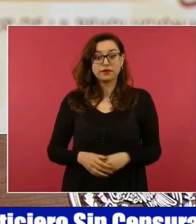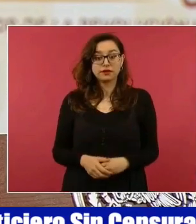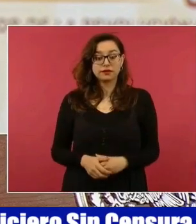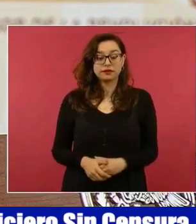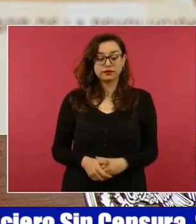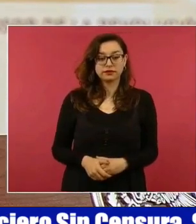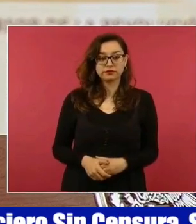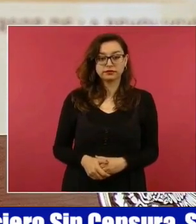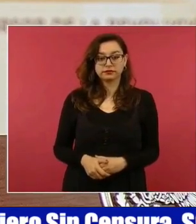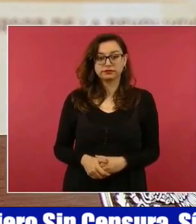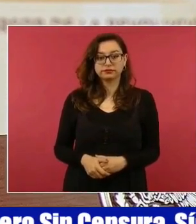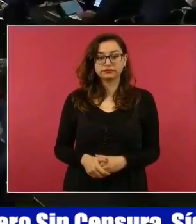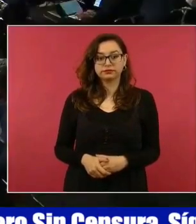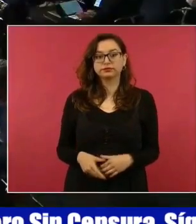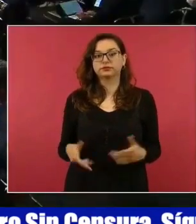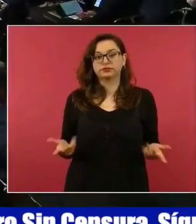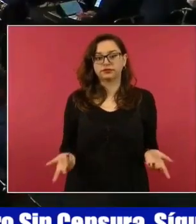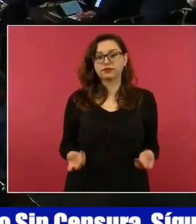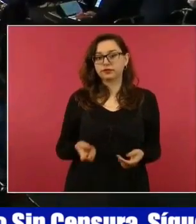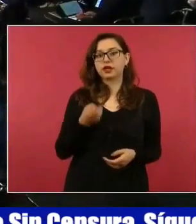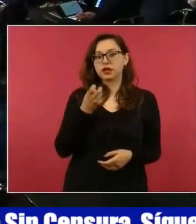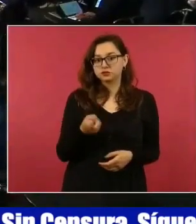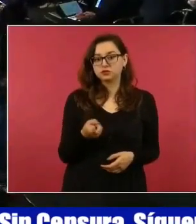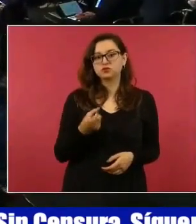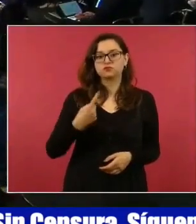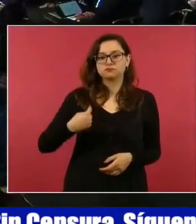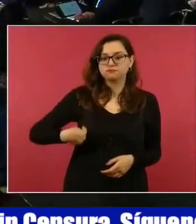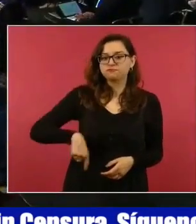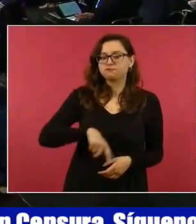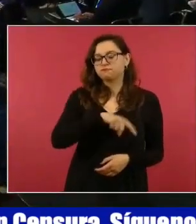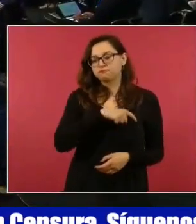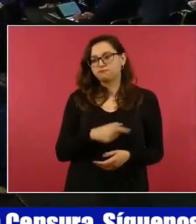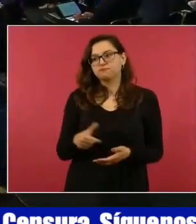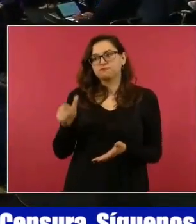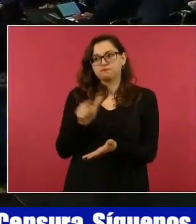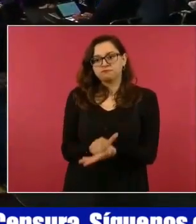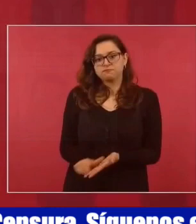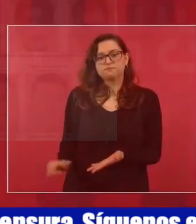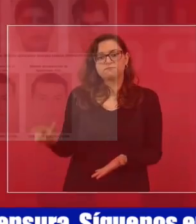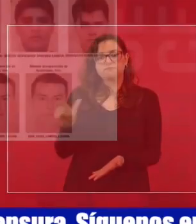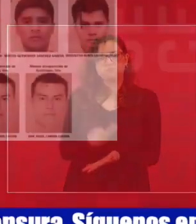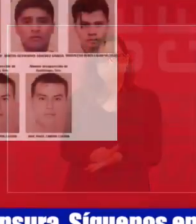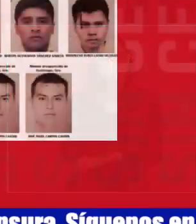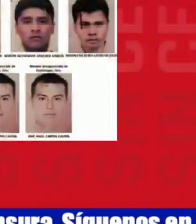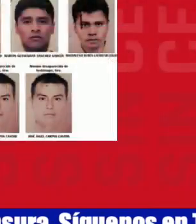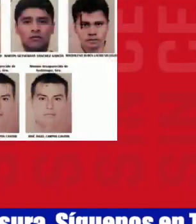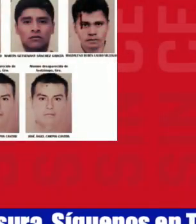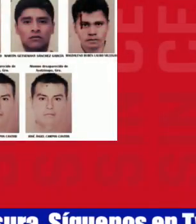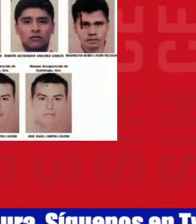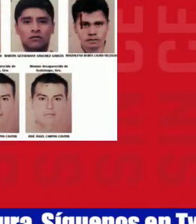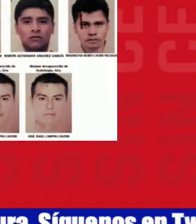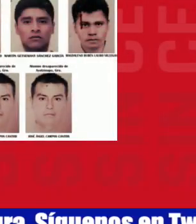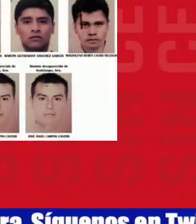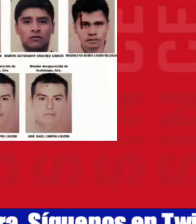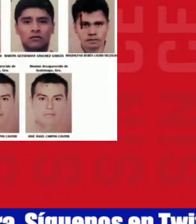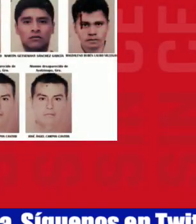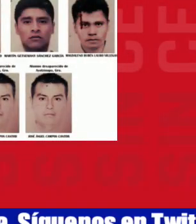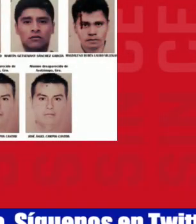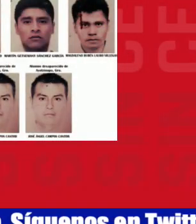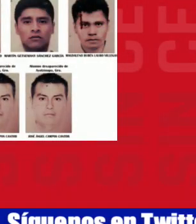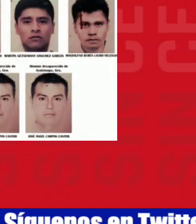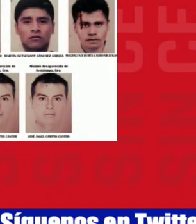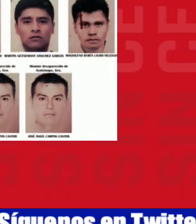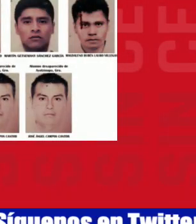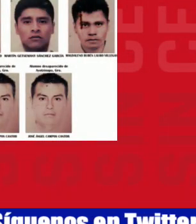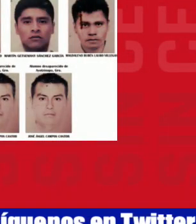justicia en un zócalo blindado. Y como es de esperarse, viene una crónica tendenciosa sobre lo malévolo que ha